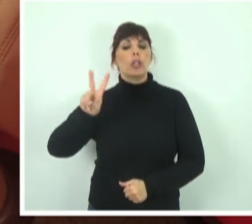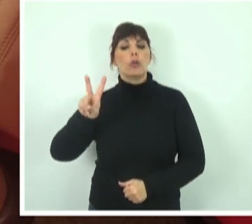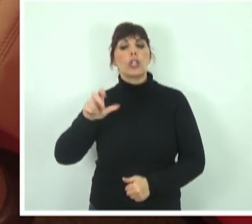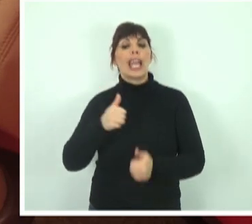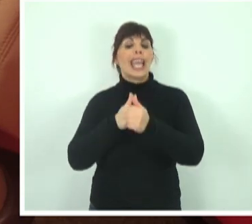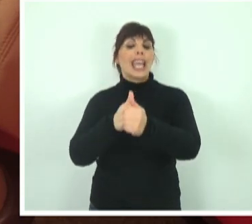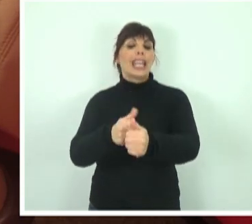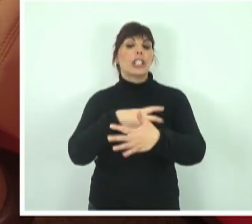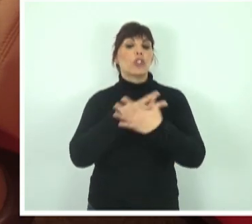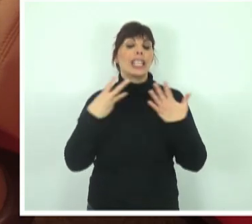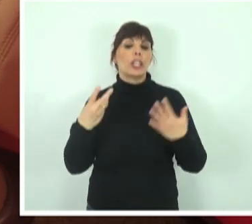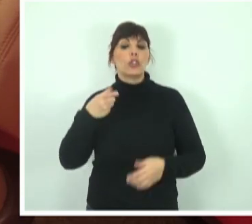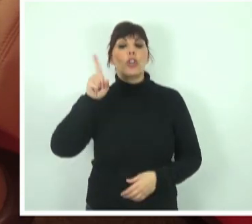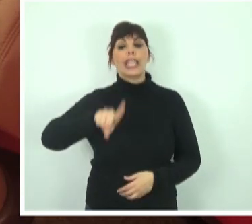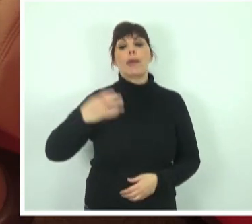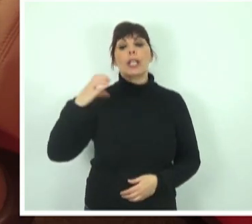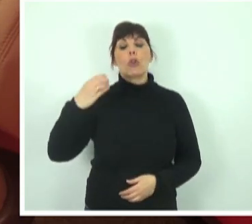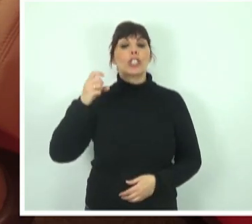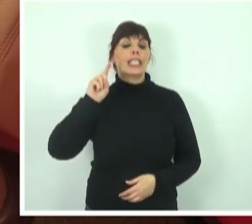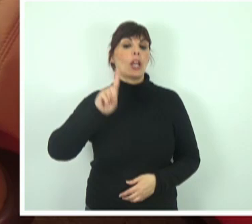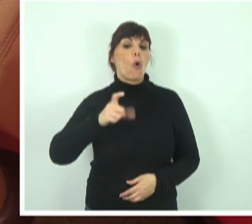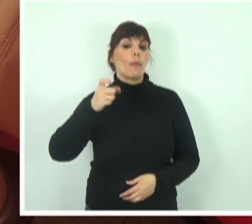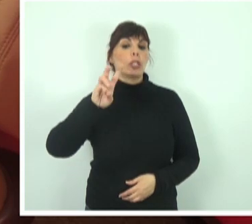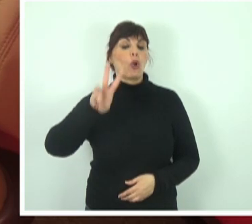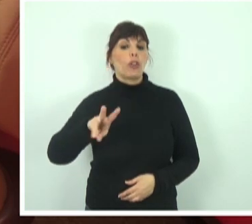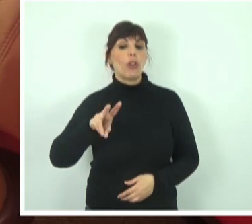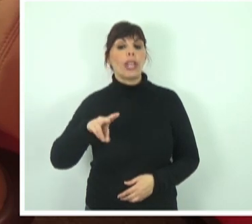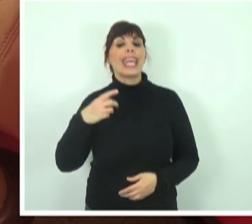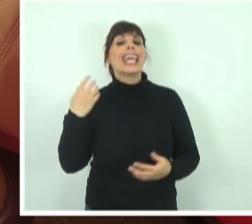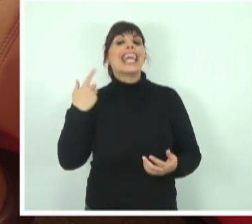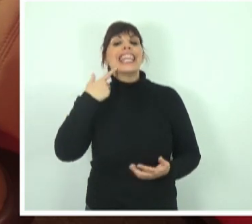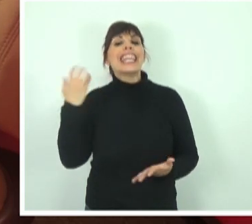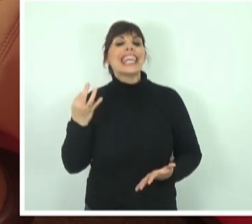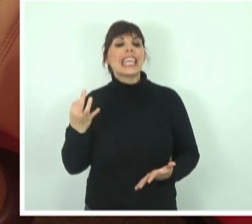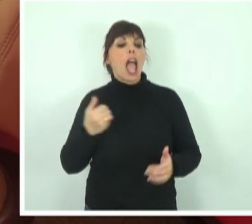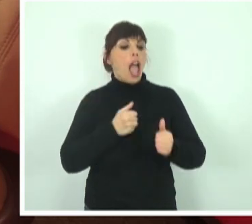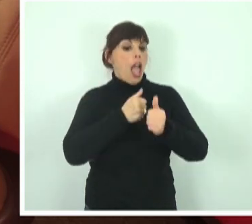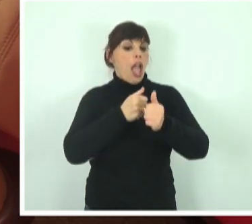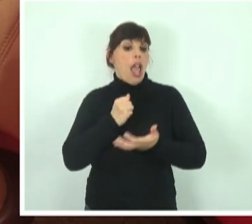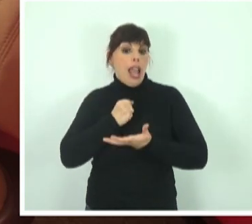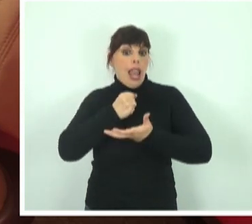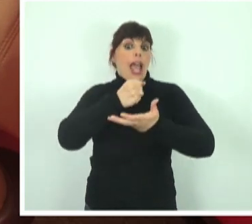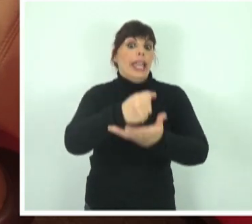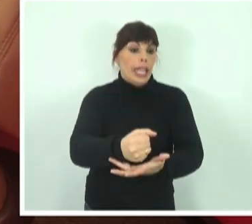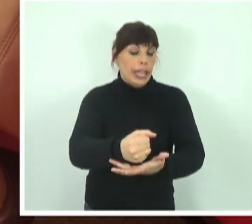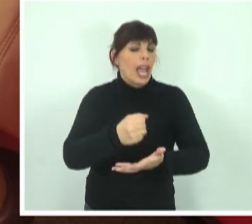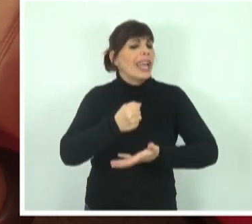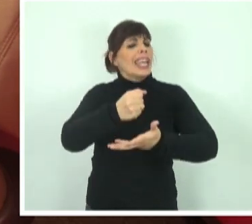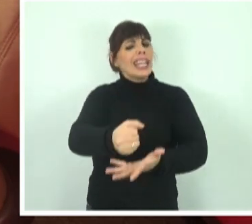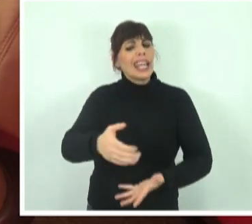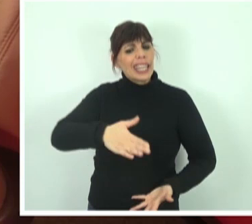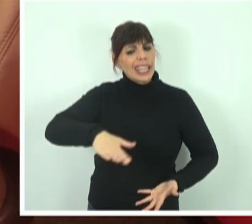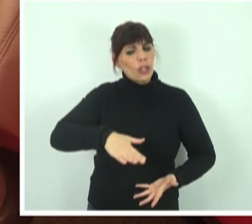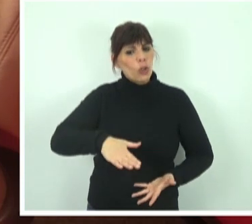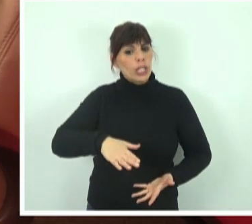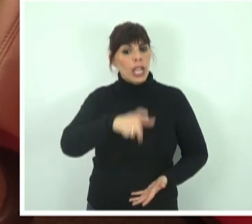en Colosenses 1, versículo 12, lo mejor es tu herencia. ¿Dónde está? Entre los santos. ¿No quieres